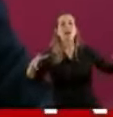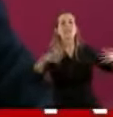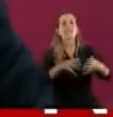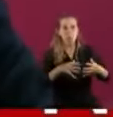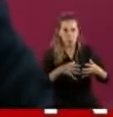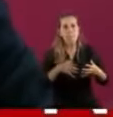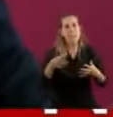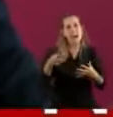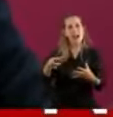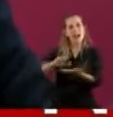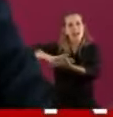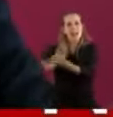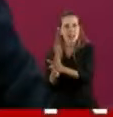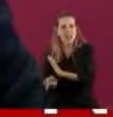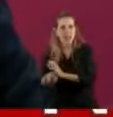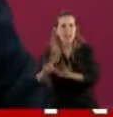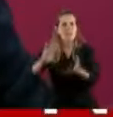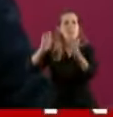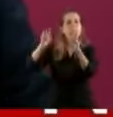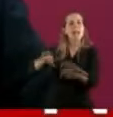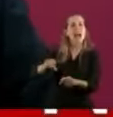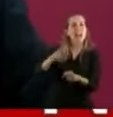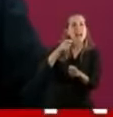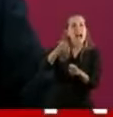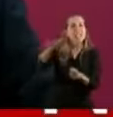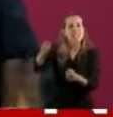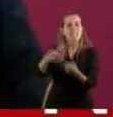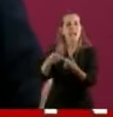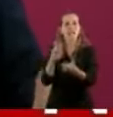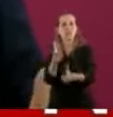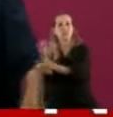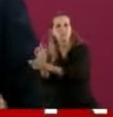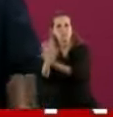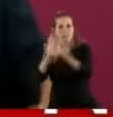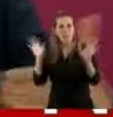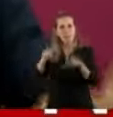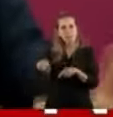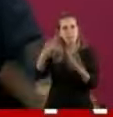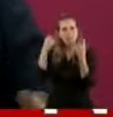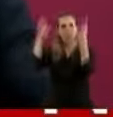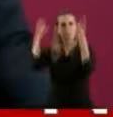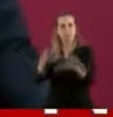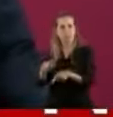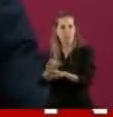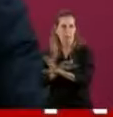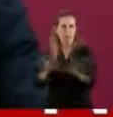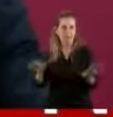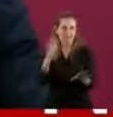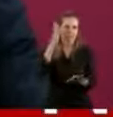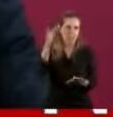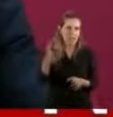esta lógica criminal, que entendemos que es lo que la hizo estallar y que les hizo cruzar este